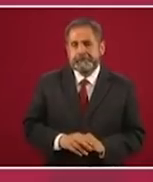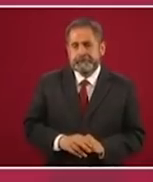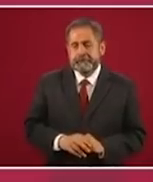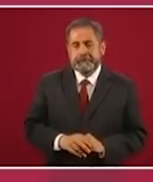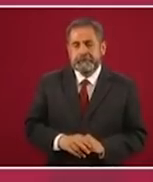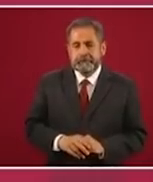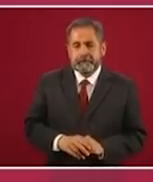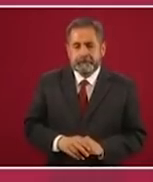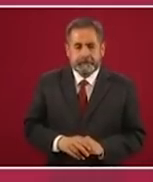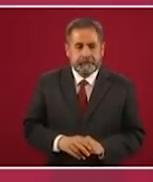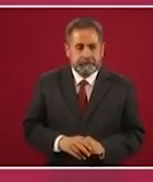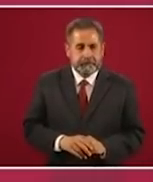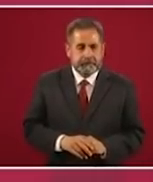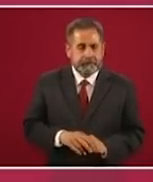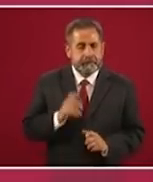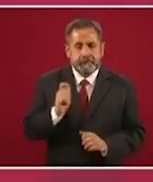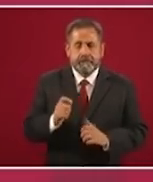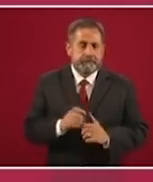aplica